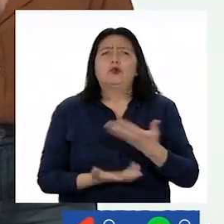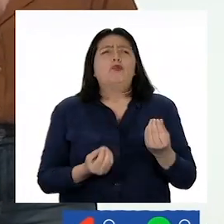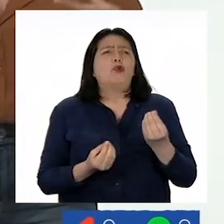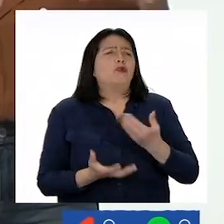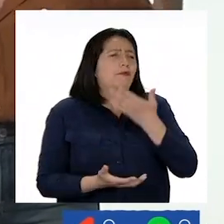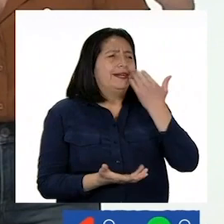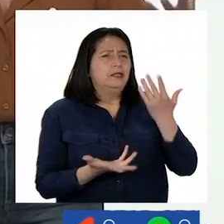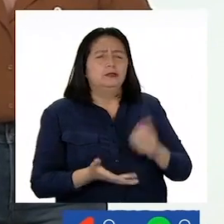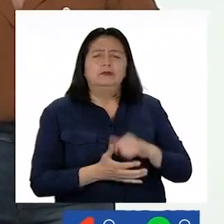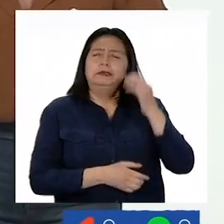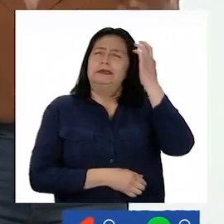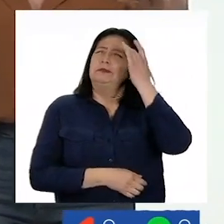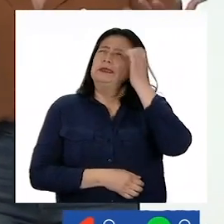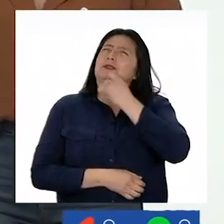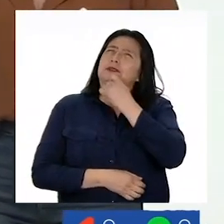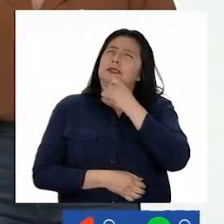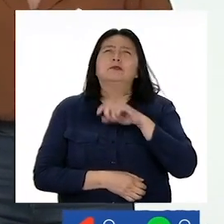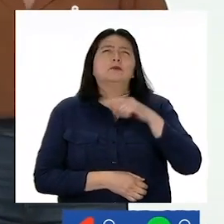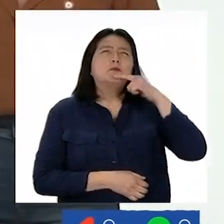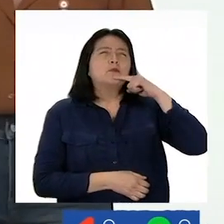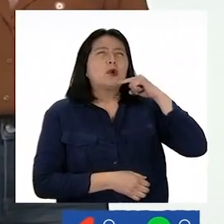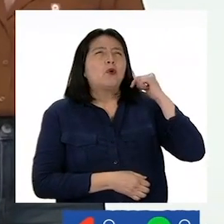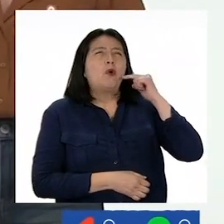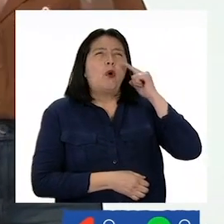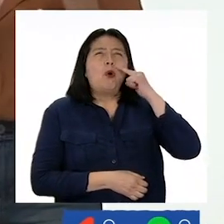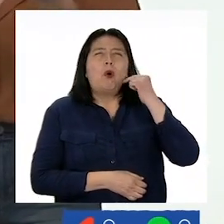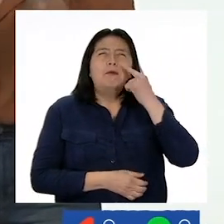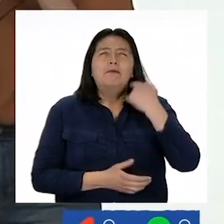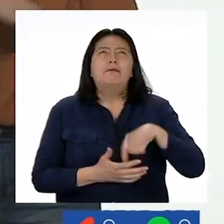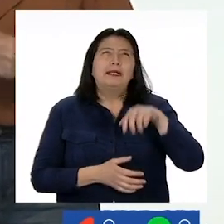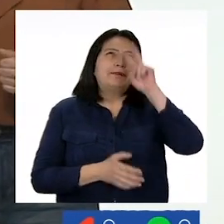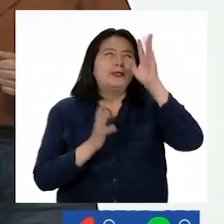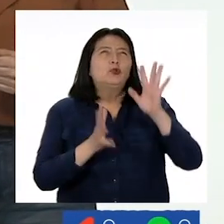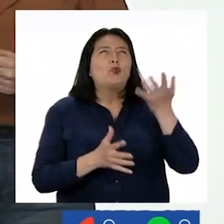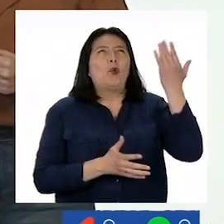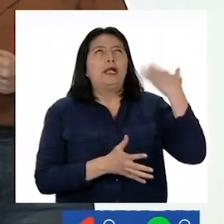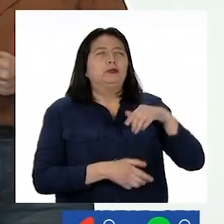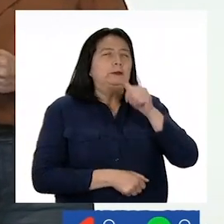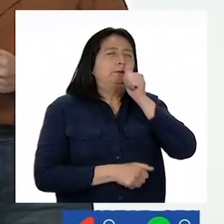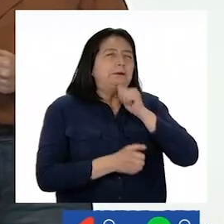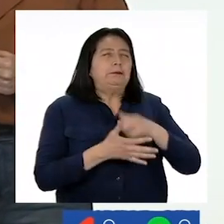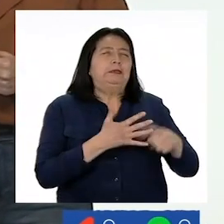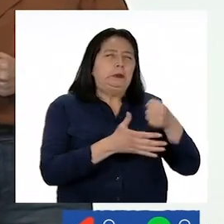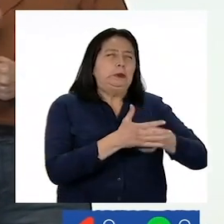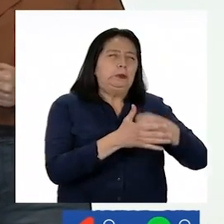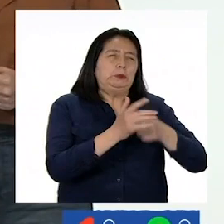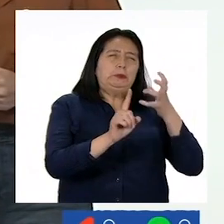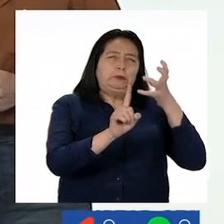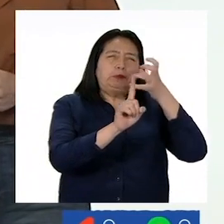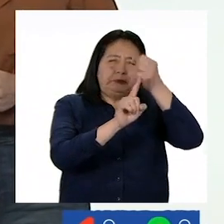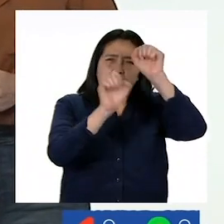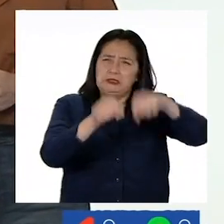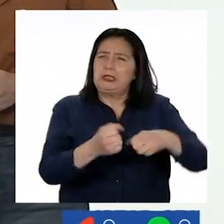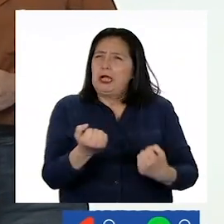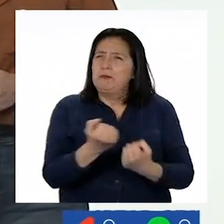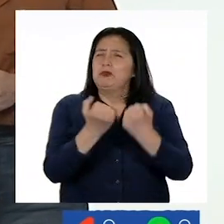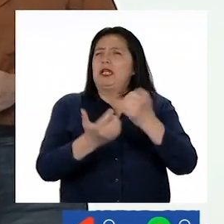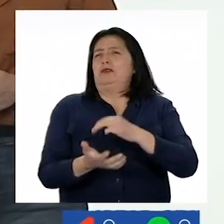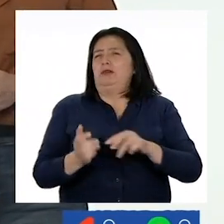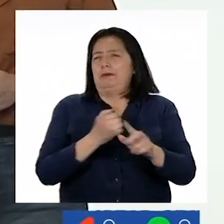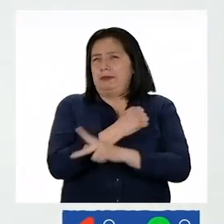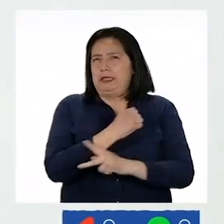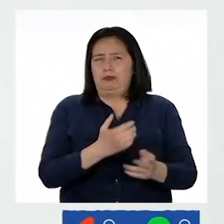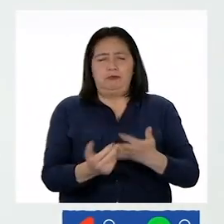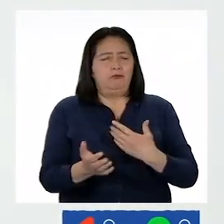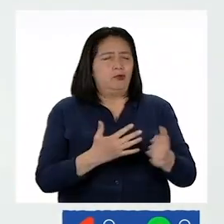a reflexionar sobre peruanas y peruanos resilientes que han aportado al país cumpliendo sus retos a pesar de las